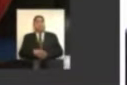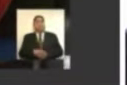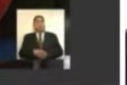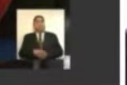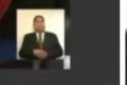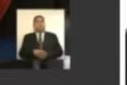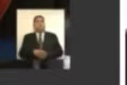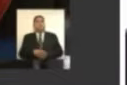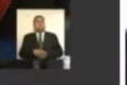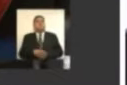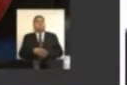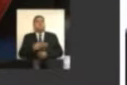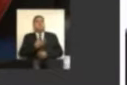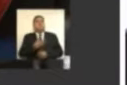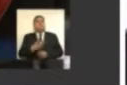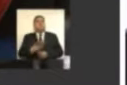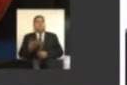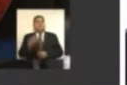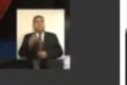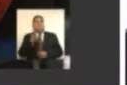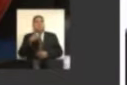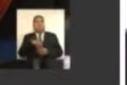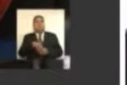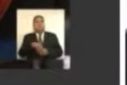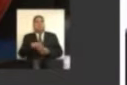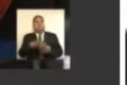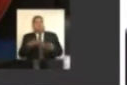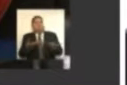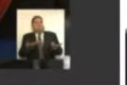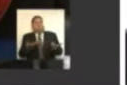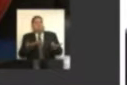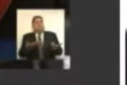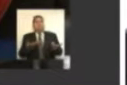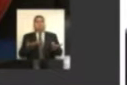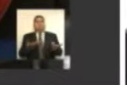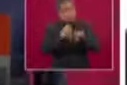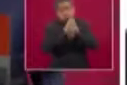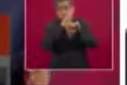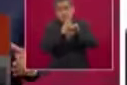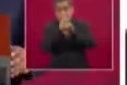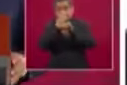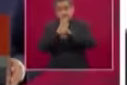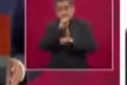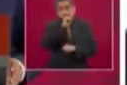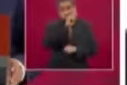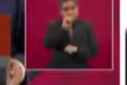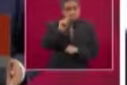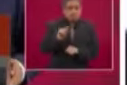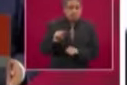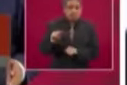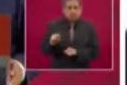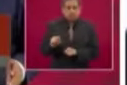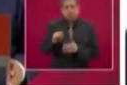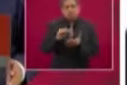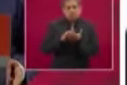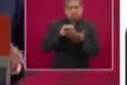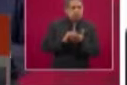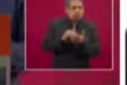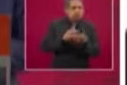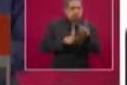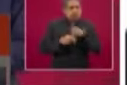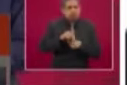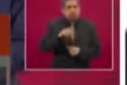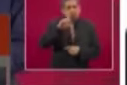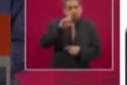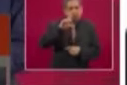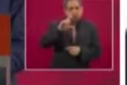Déjame decirte que hay 3.8 billones de pesos. Si comparas 60 mil millones de pesos con 3.8 billones de